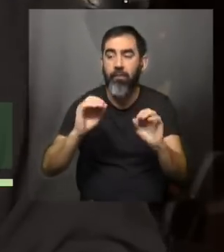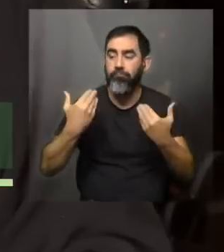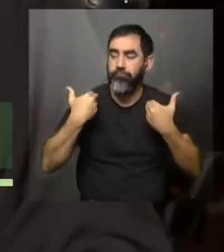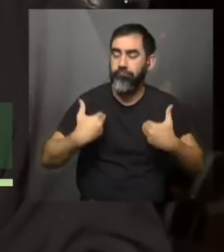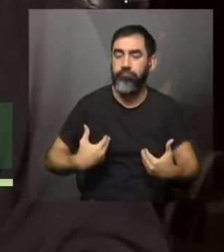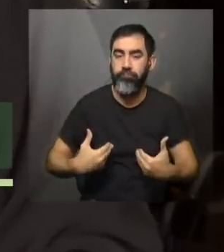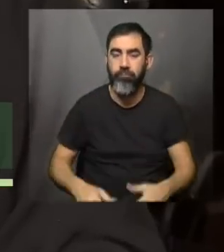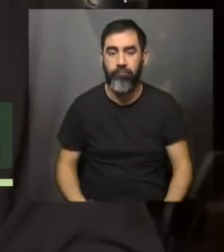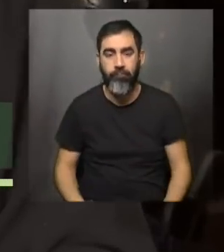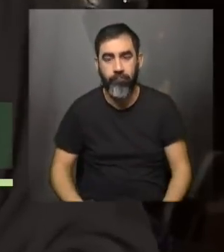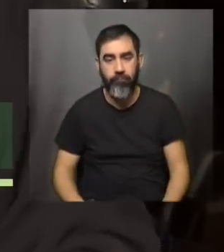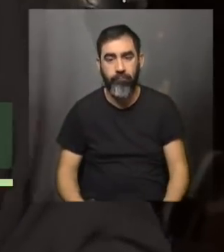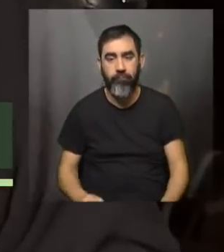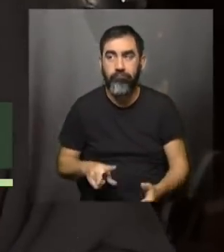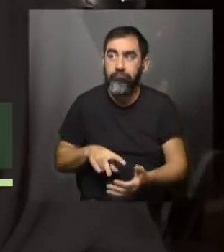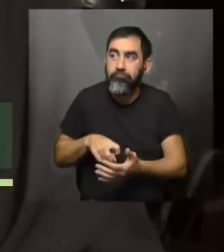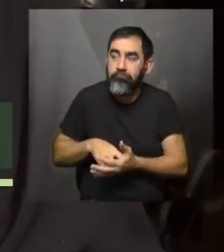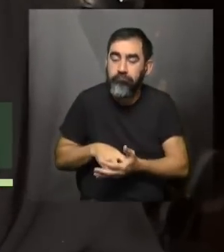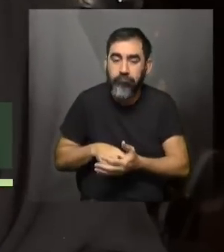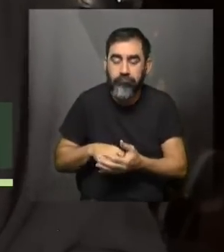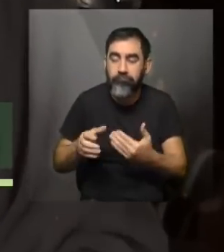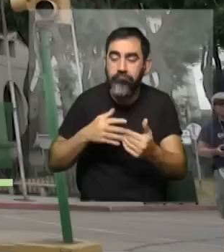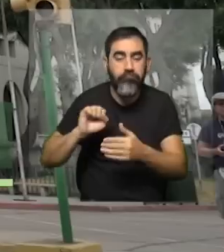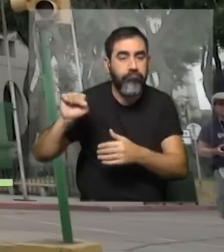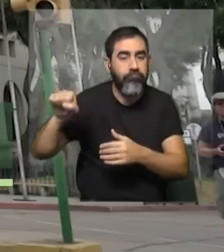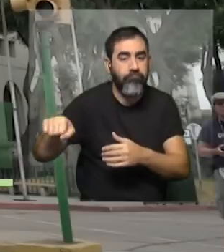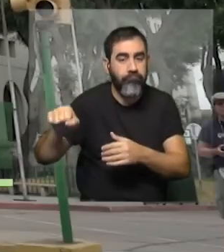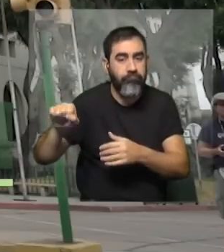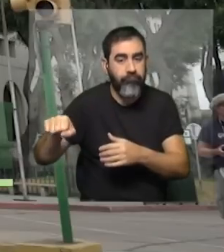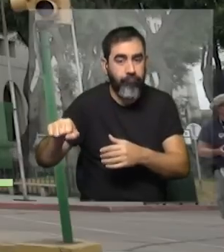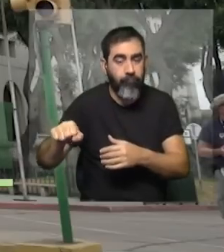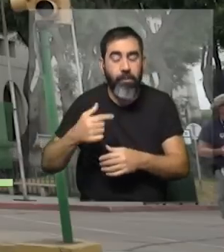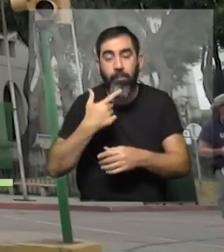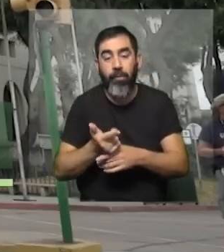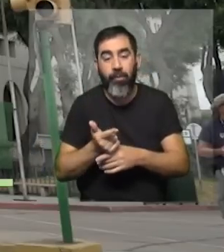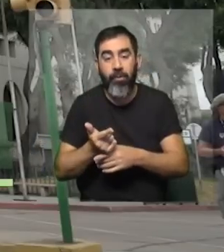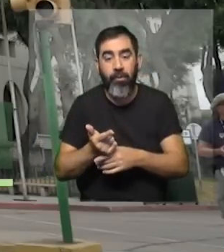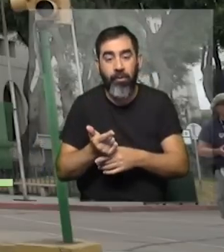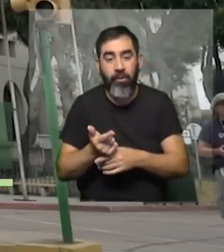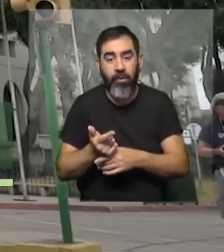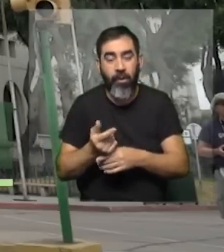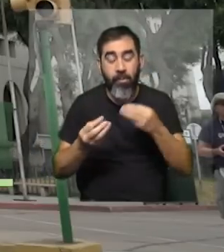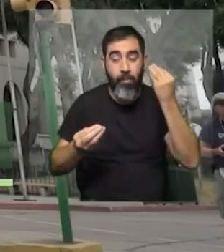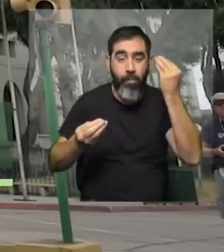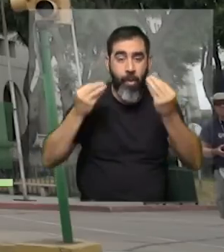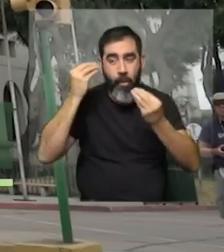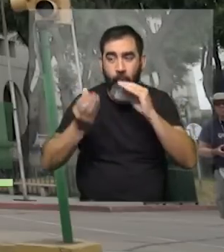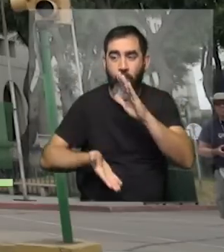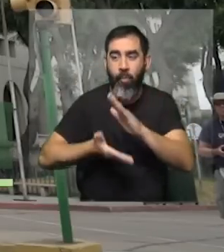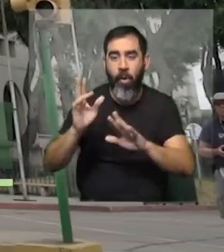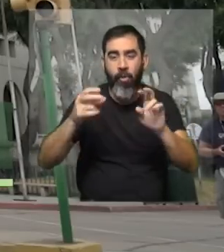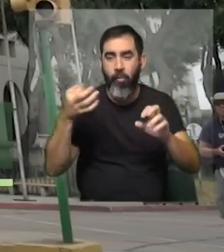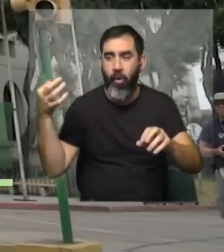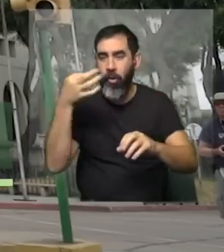que está que está de rodillas y que mira para el costado hay una cuando cuando vemos que salen preocupados por el tema